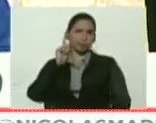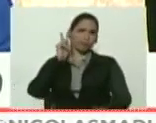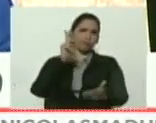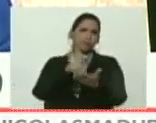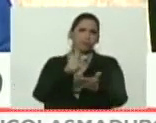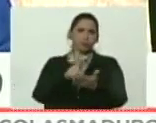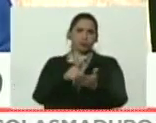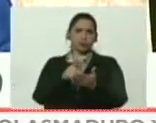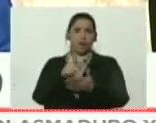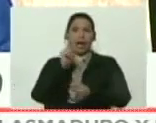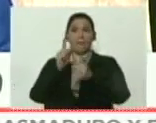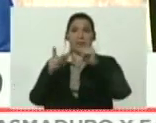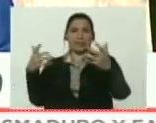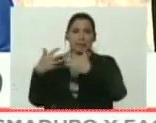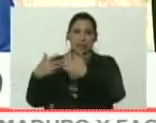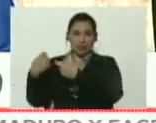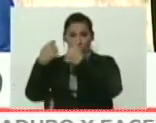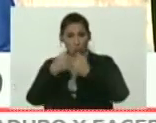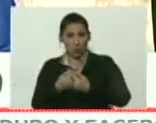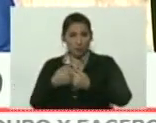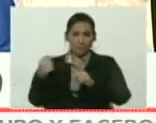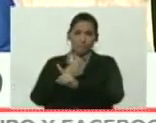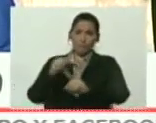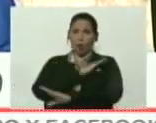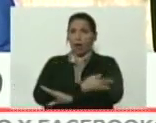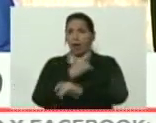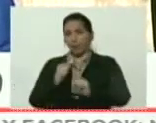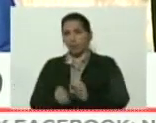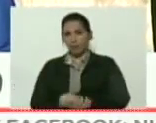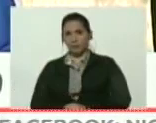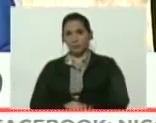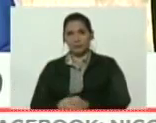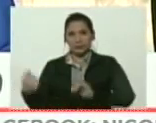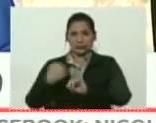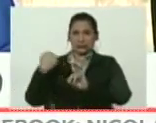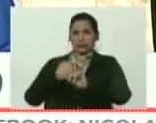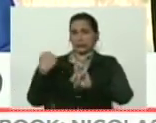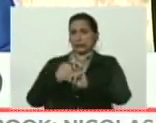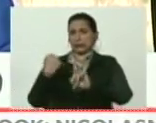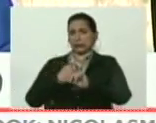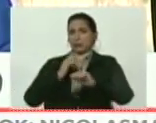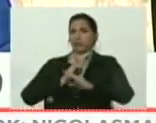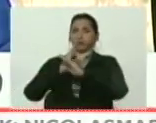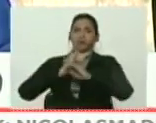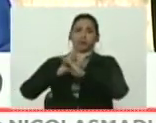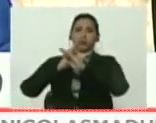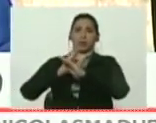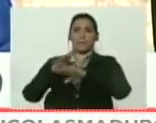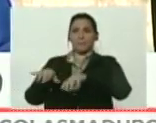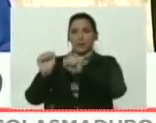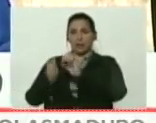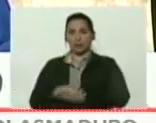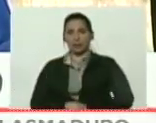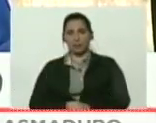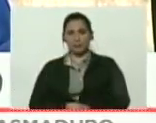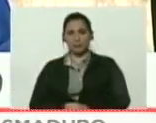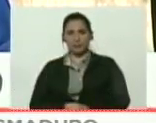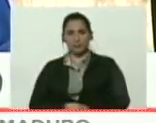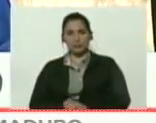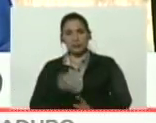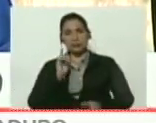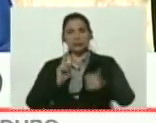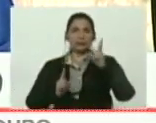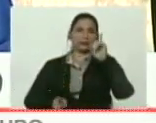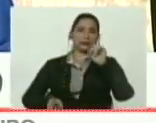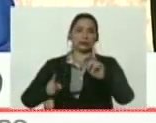en medio de esta guerra económica brutal, de la agresión y las sanciones imperialistas, en medio de